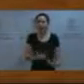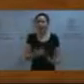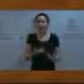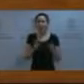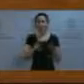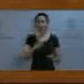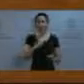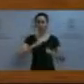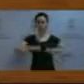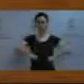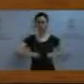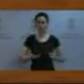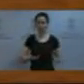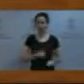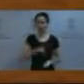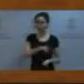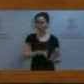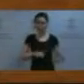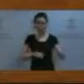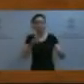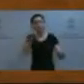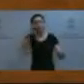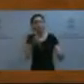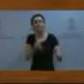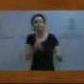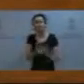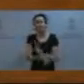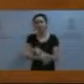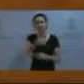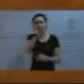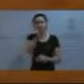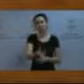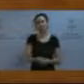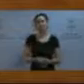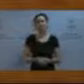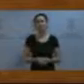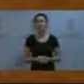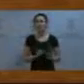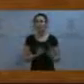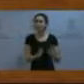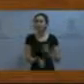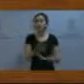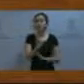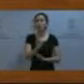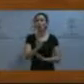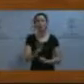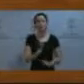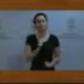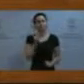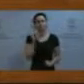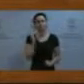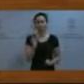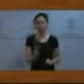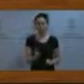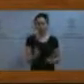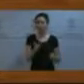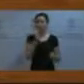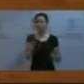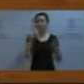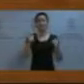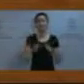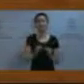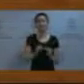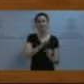ancianos. En realidad es una verdadera vergüenza, pero que no es fruto de la casualidad, sino que, como ya denunciamos